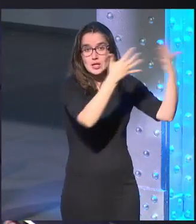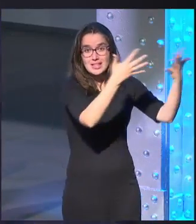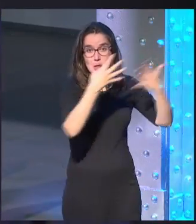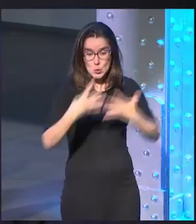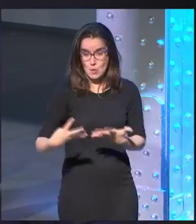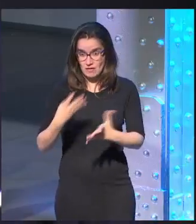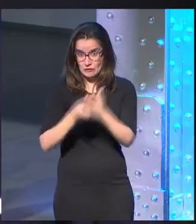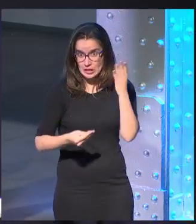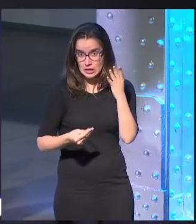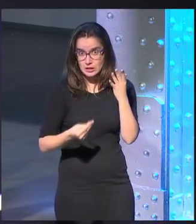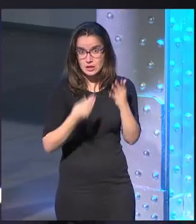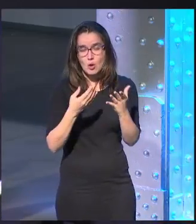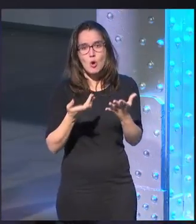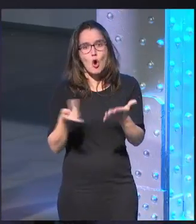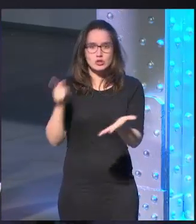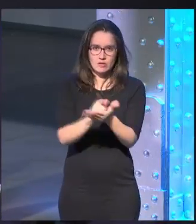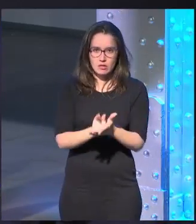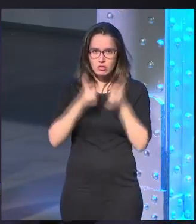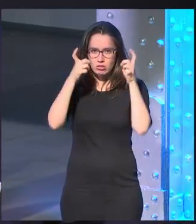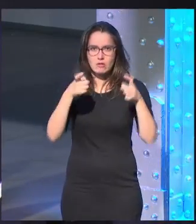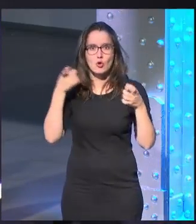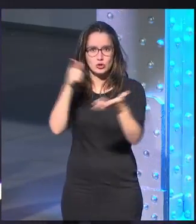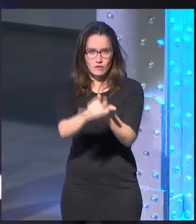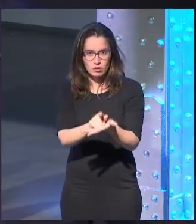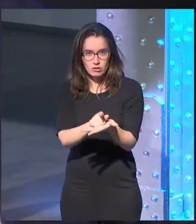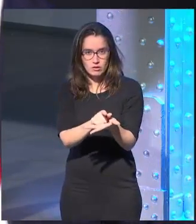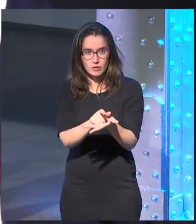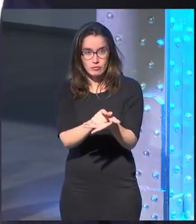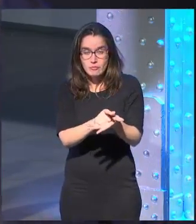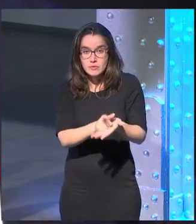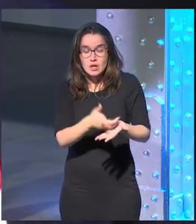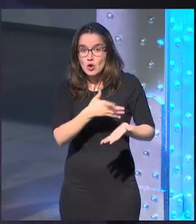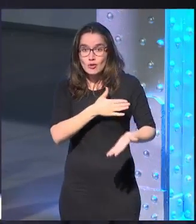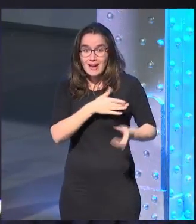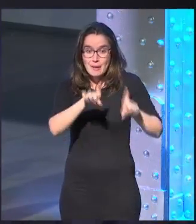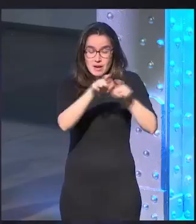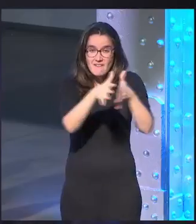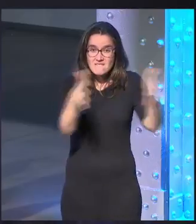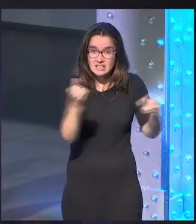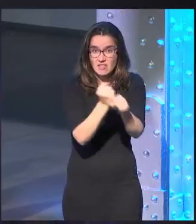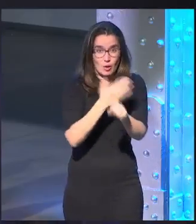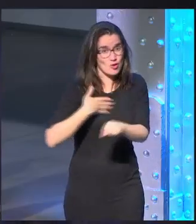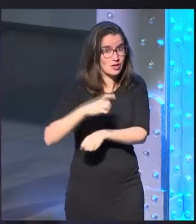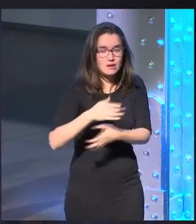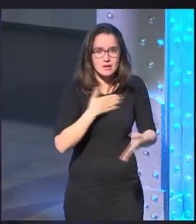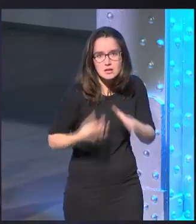9 de cada 10 que fallan, lo vuelven a intentar. No aspiran a trabajar en una gran empresa, aspiran